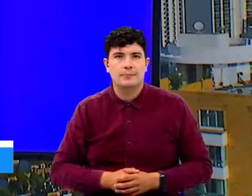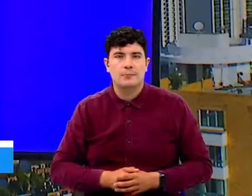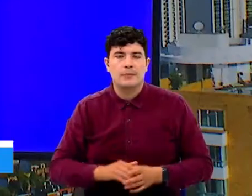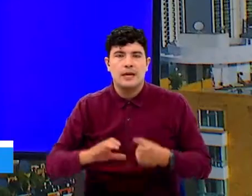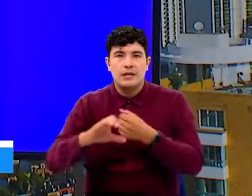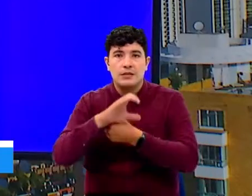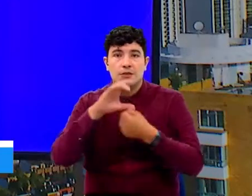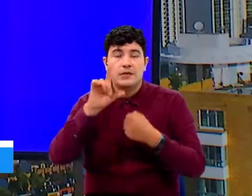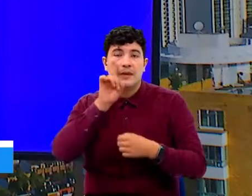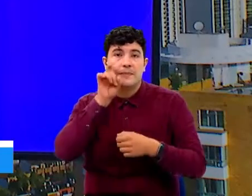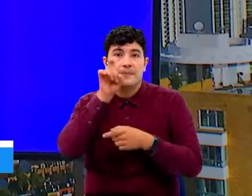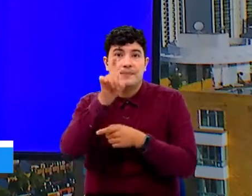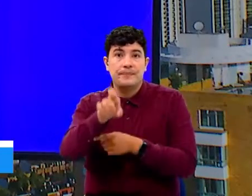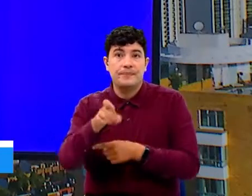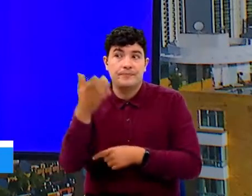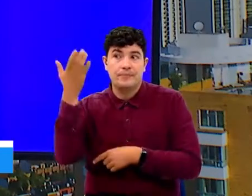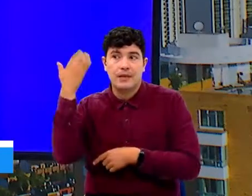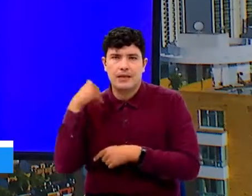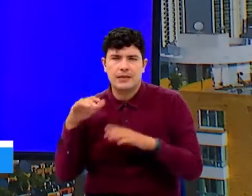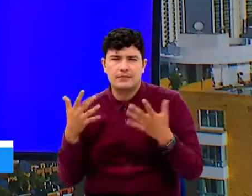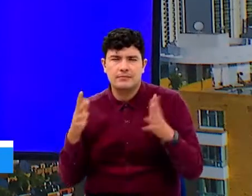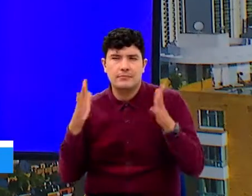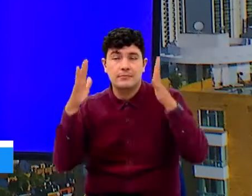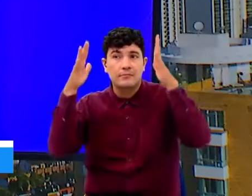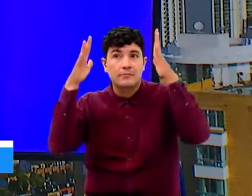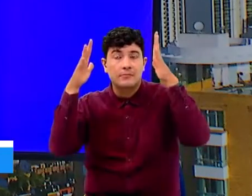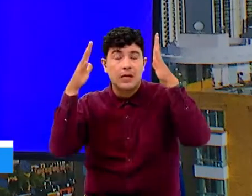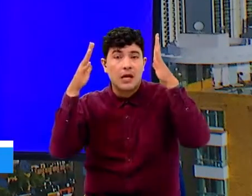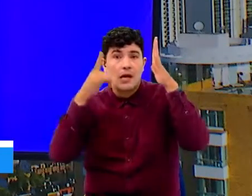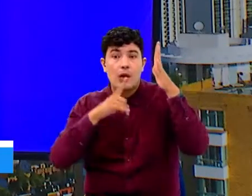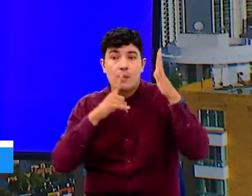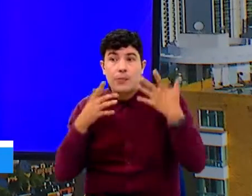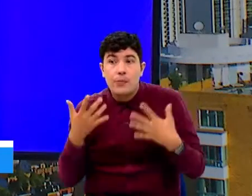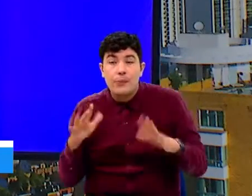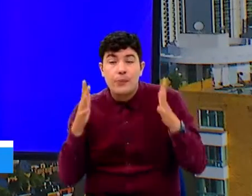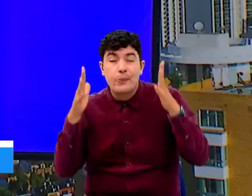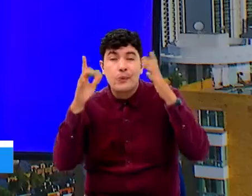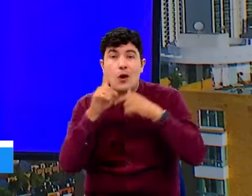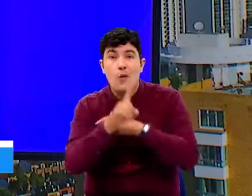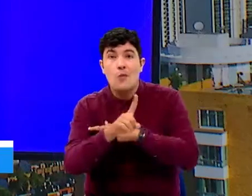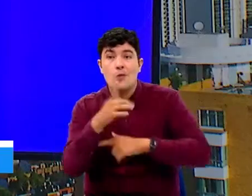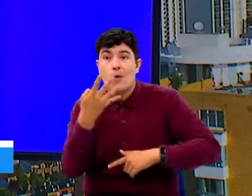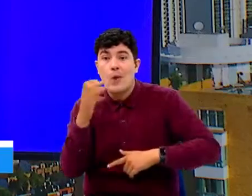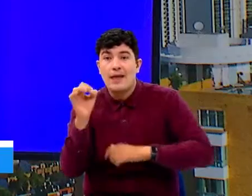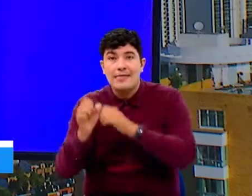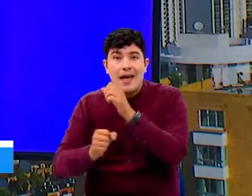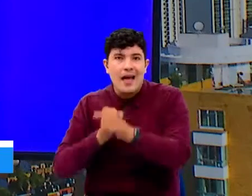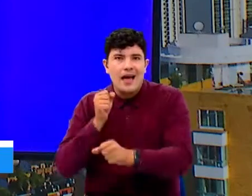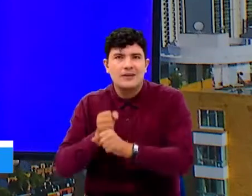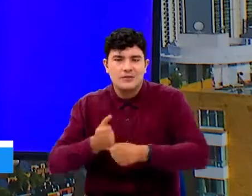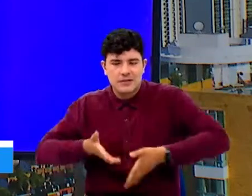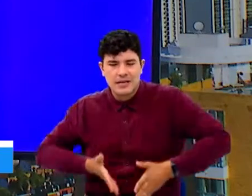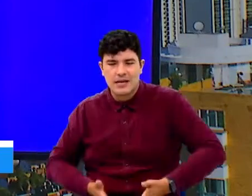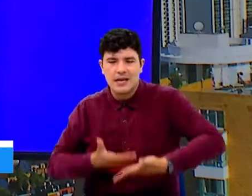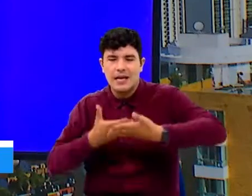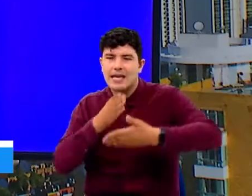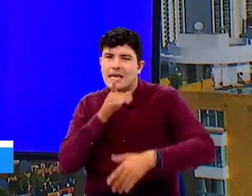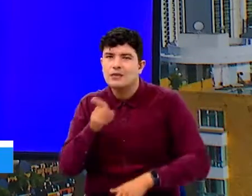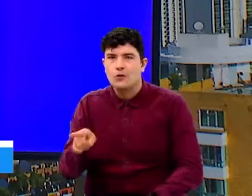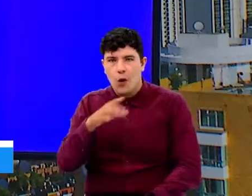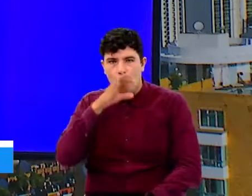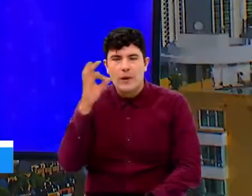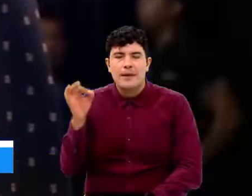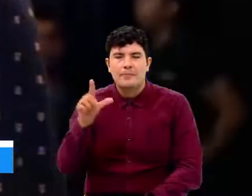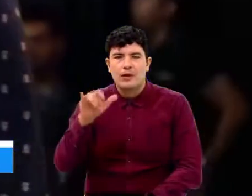Y en la ciudad de Bucaramanga se celebró el aniversario número 140 del natalicio del maestro Luis Acaña.